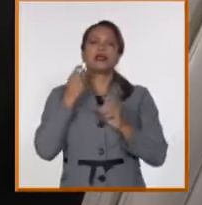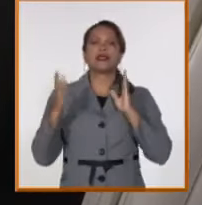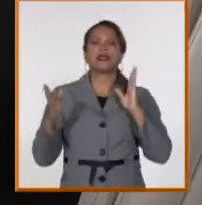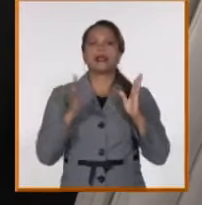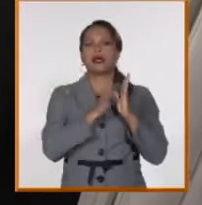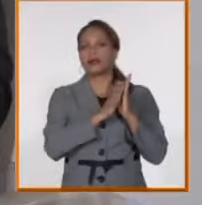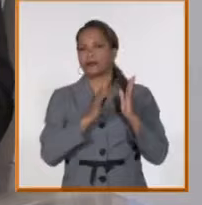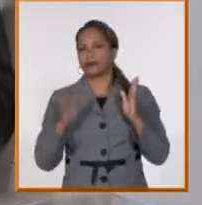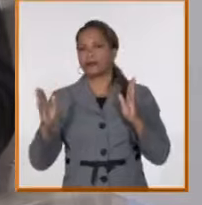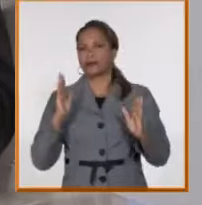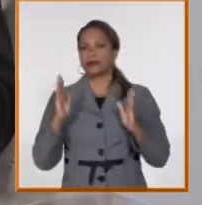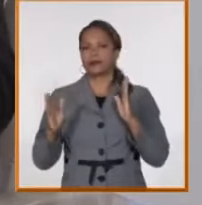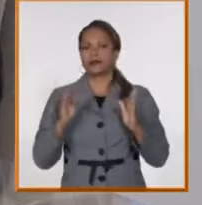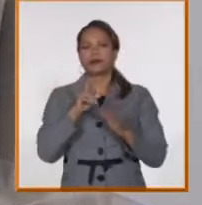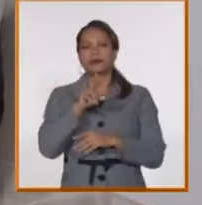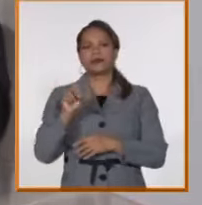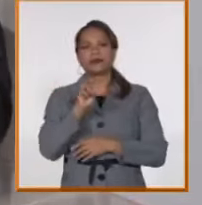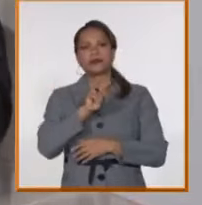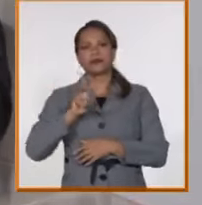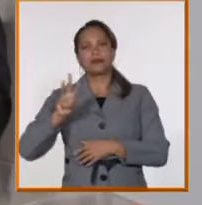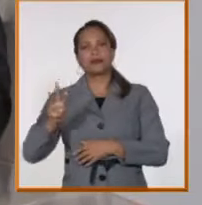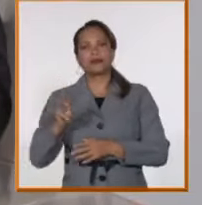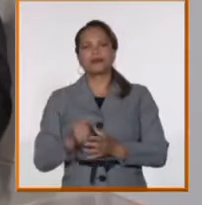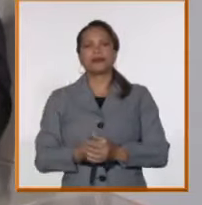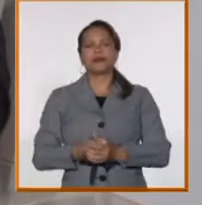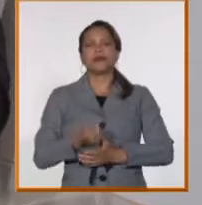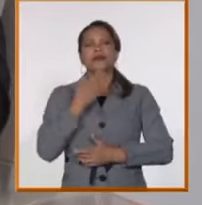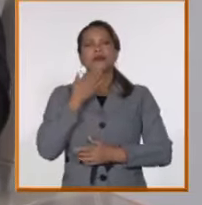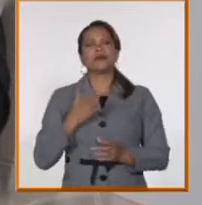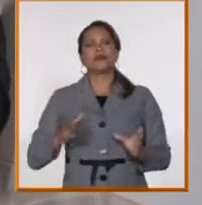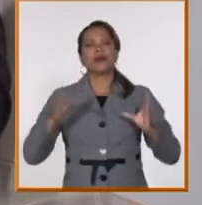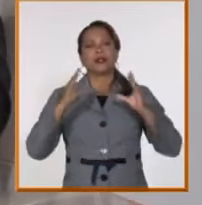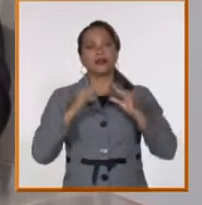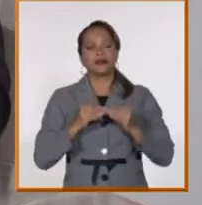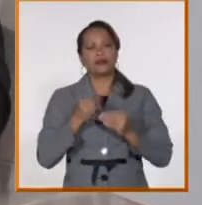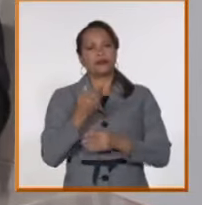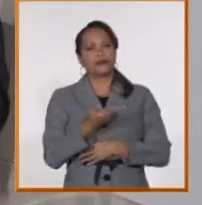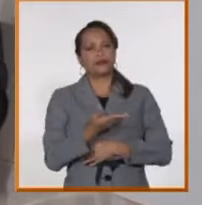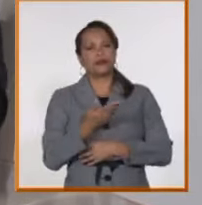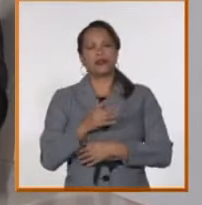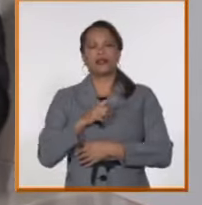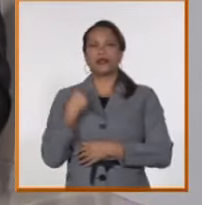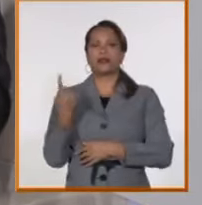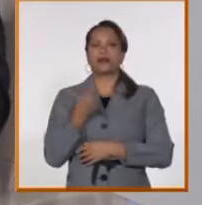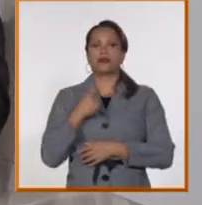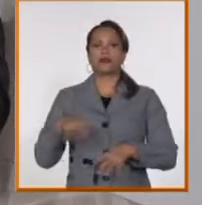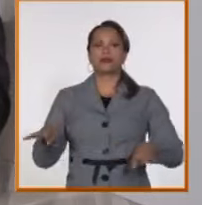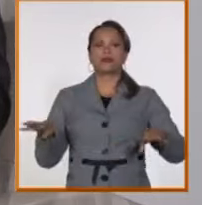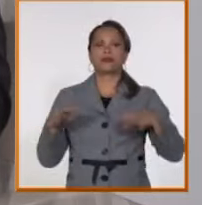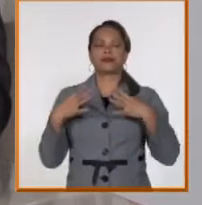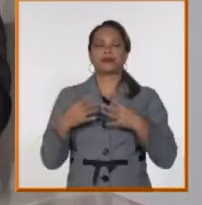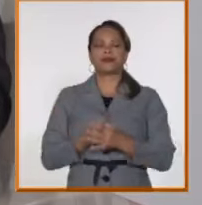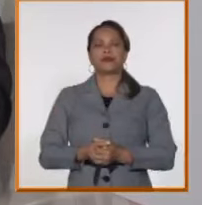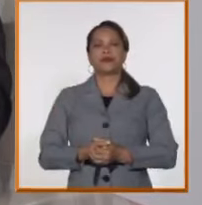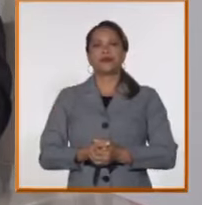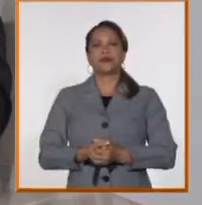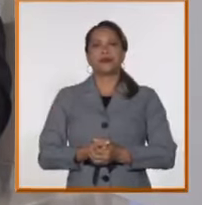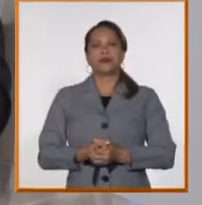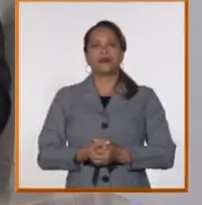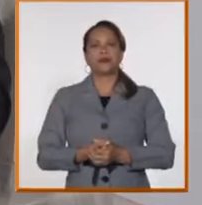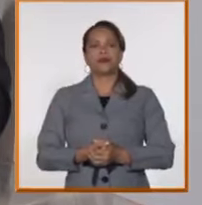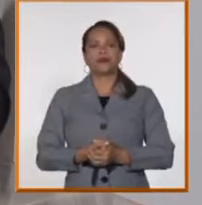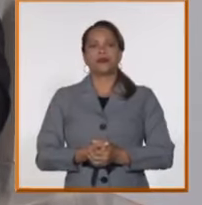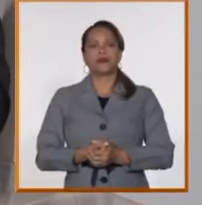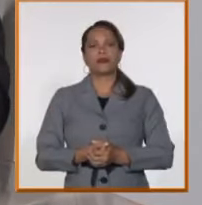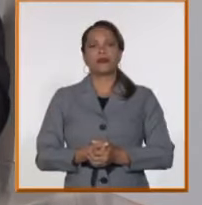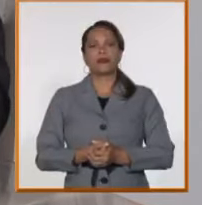2023 Buenas noches Randy y queridos televidentes y radio oyentes como bien explicas no es la primera vez que que hablamos